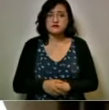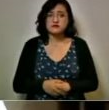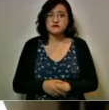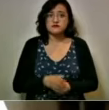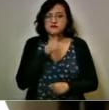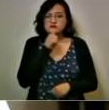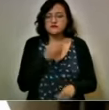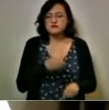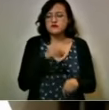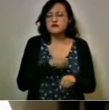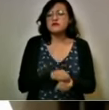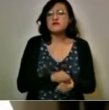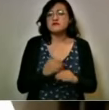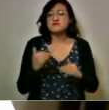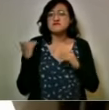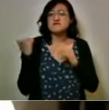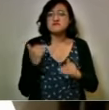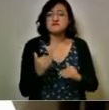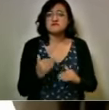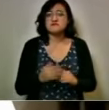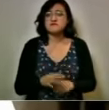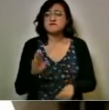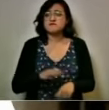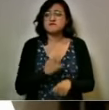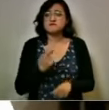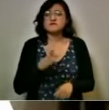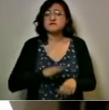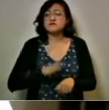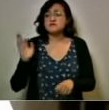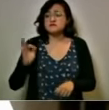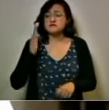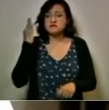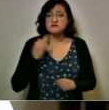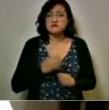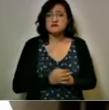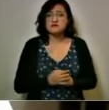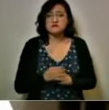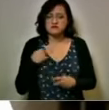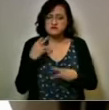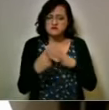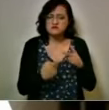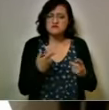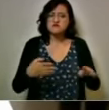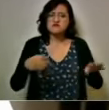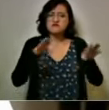aún con atribuciones limitadas, porque son más de la Federación, voy a clausurar